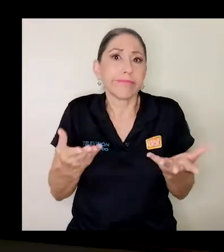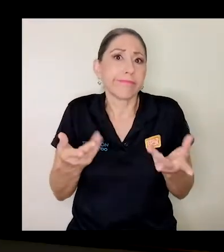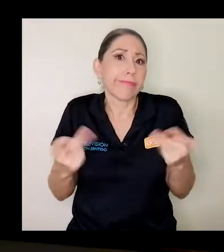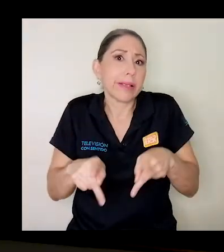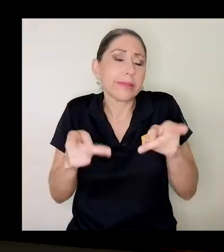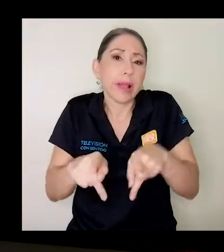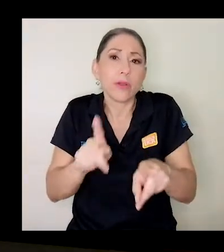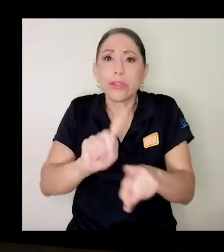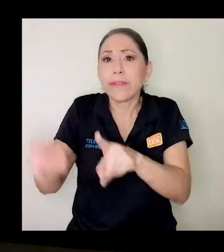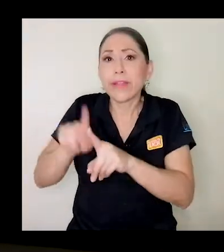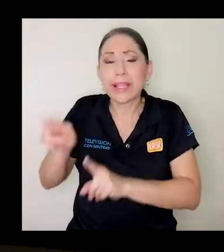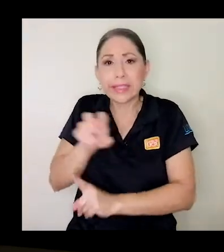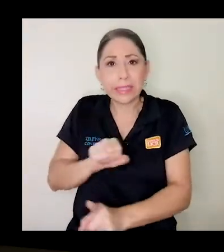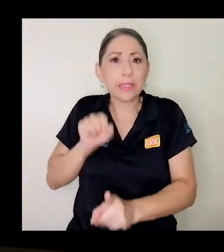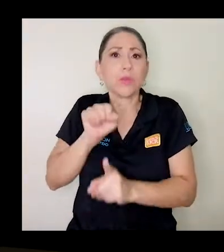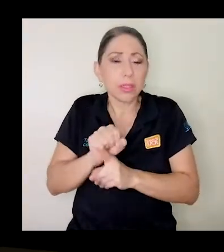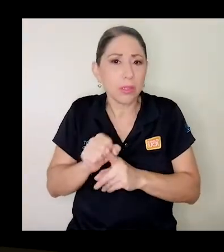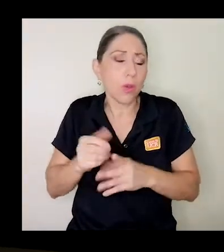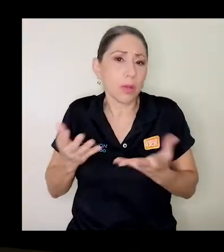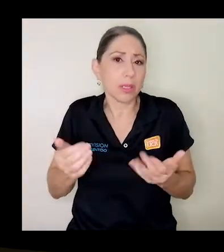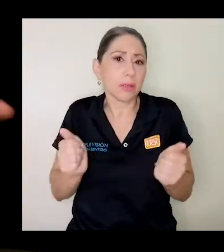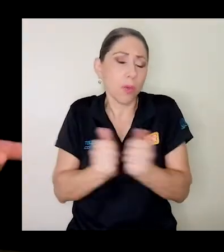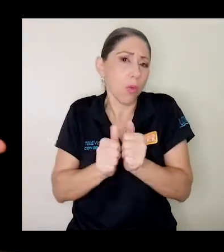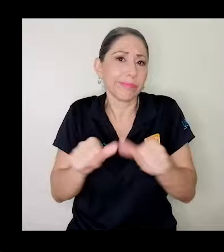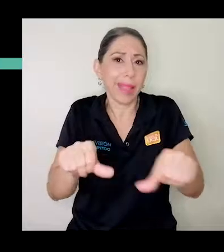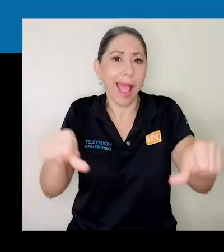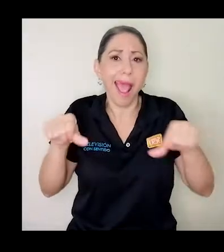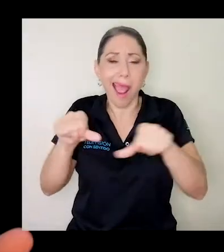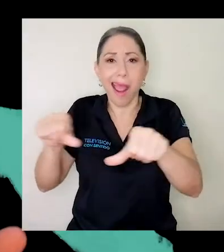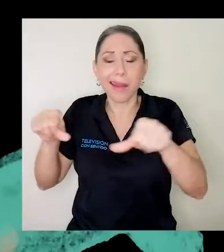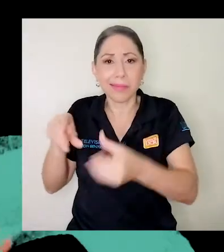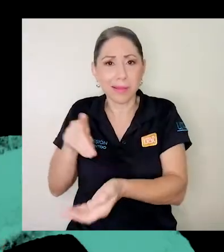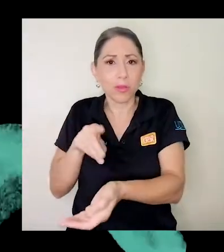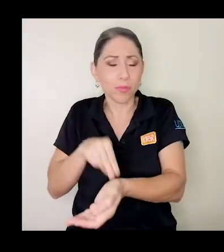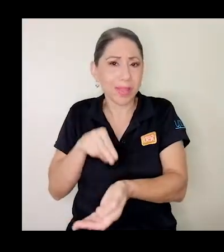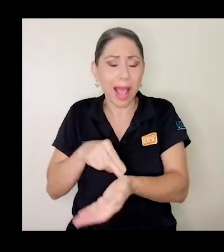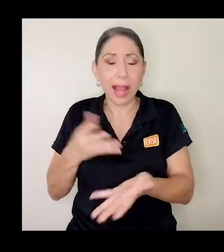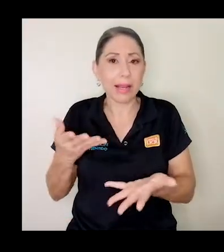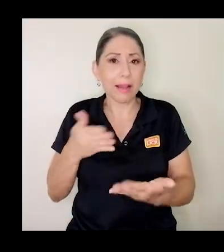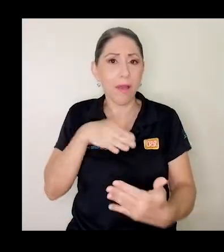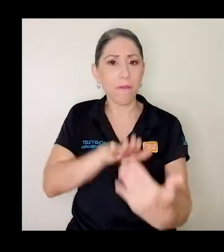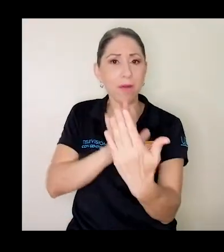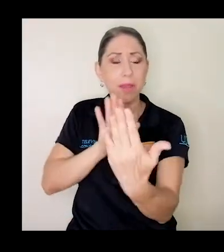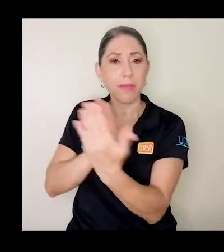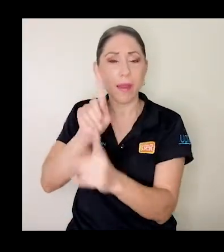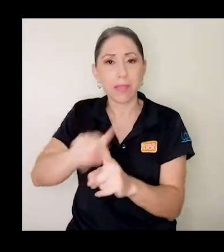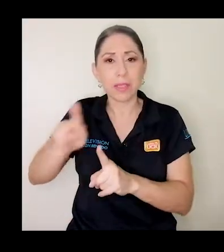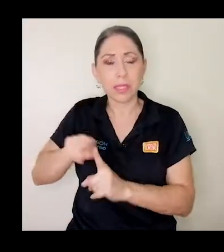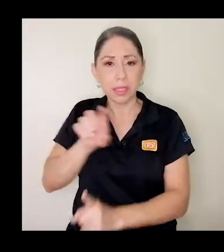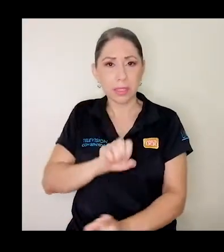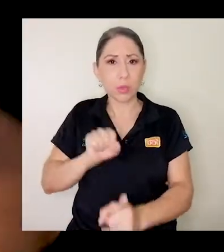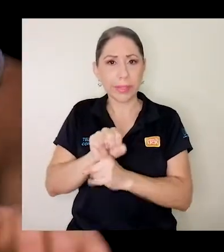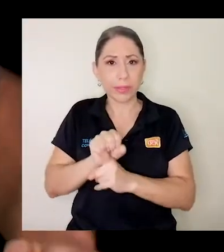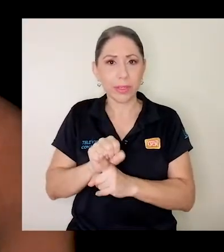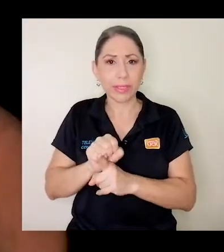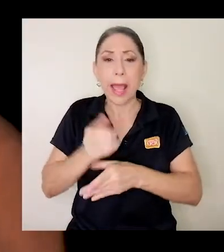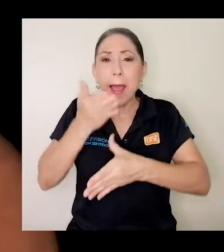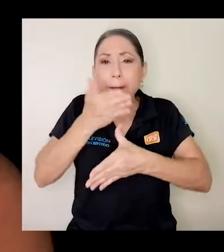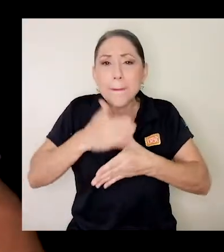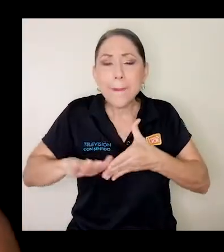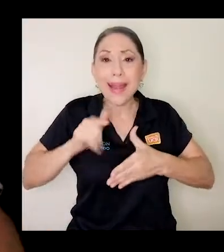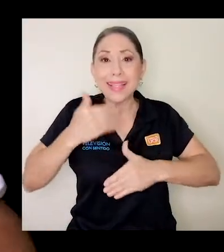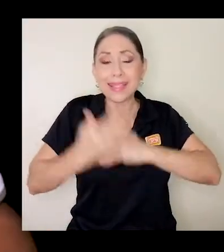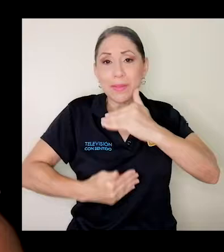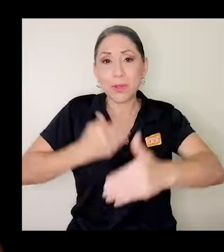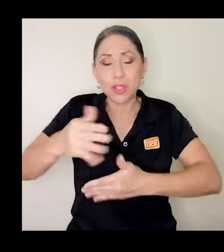normal, confrontaciones con distintos actores del hospital. Es que es parte, digamos, de